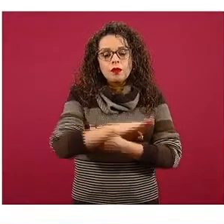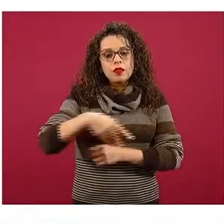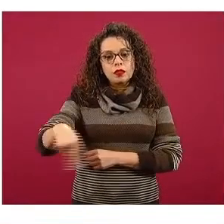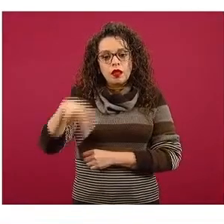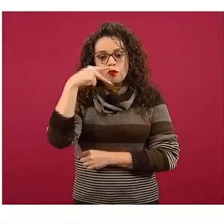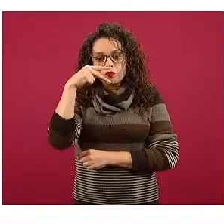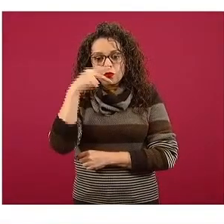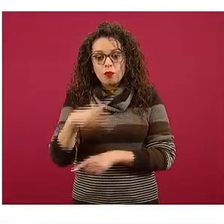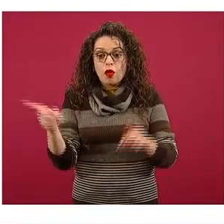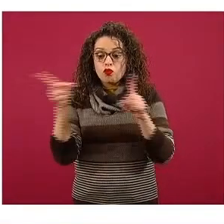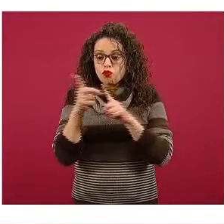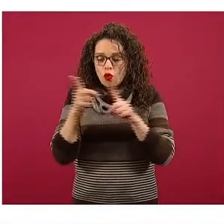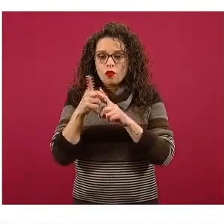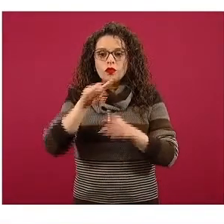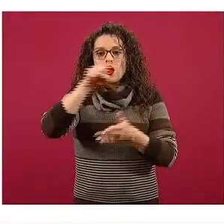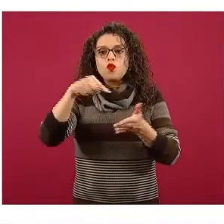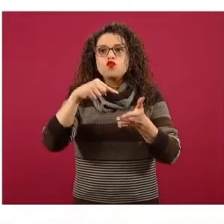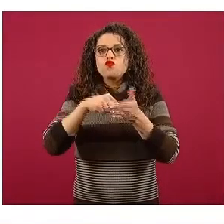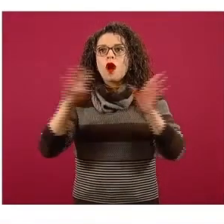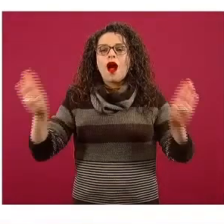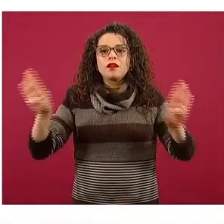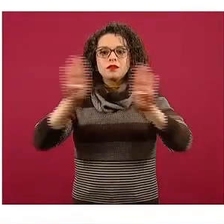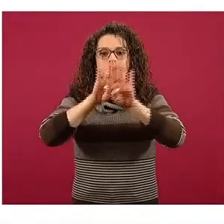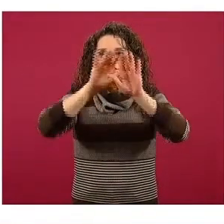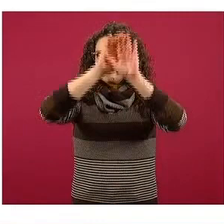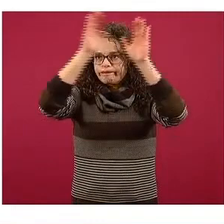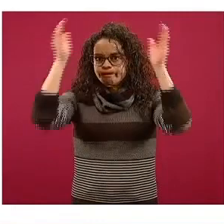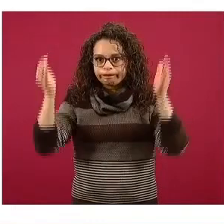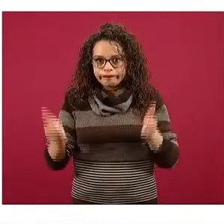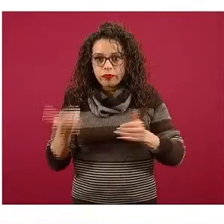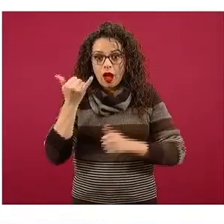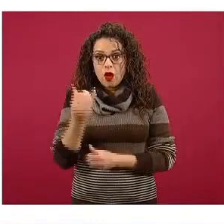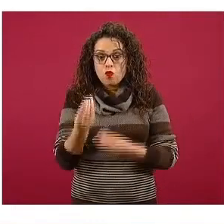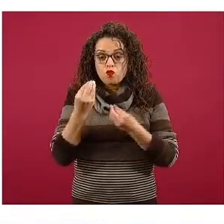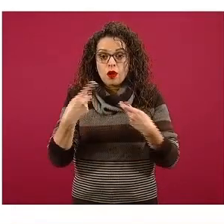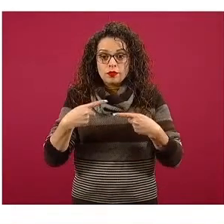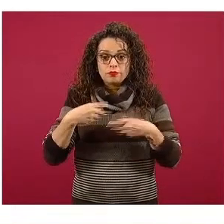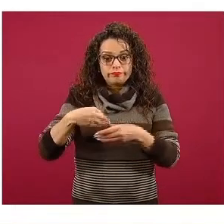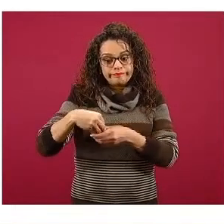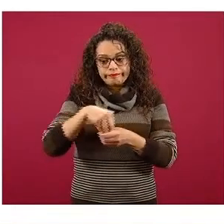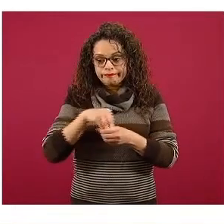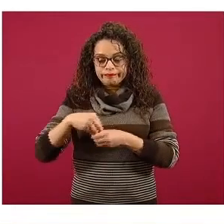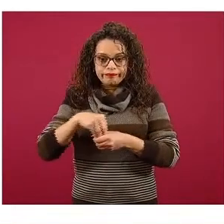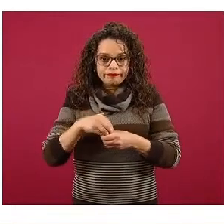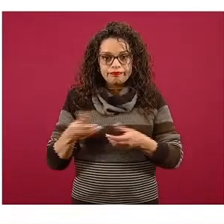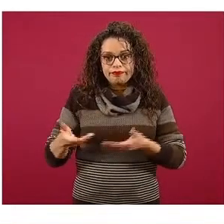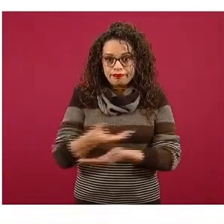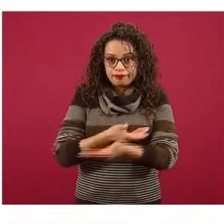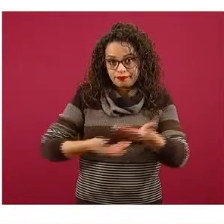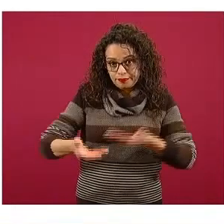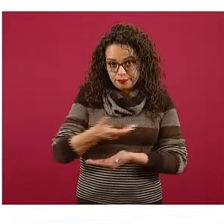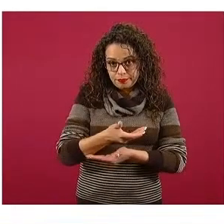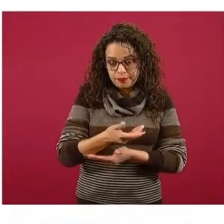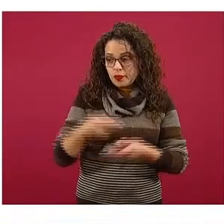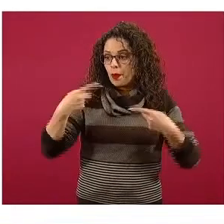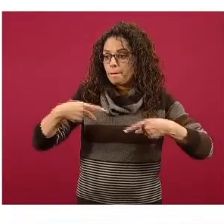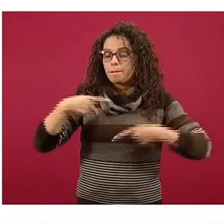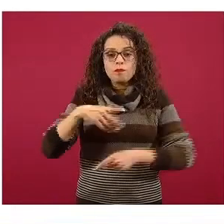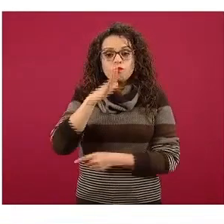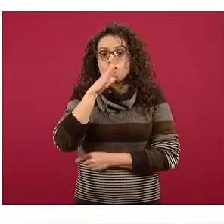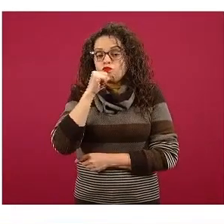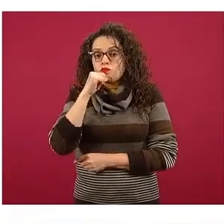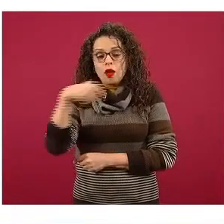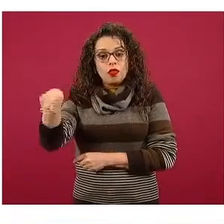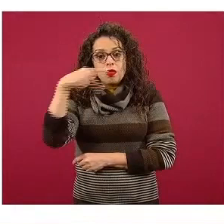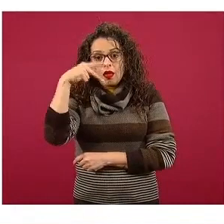espacios cerrados y en espacios de convivencia colectiva. Para aquellos que no logran dejar de fumar, al menos